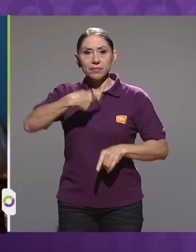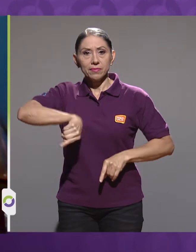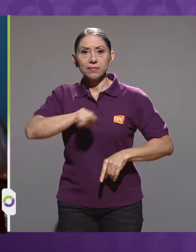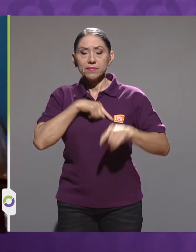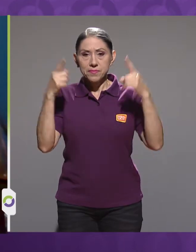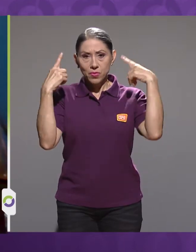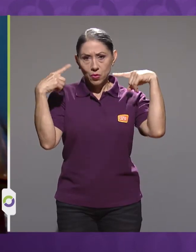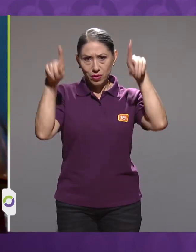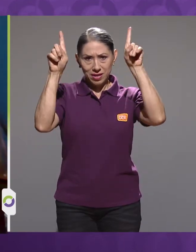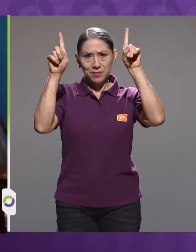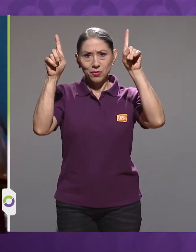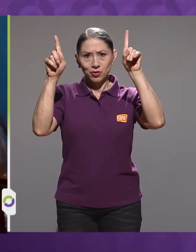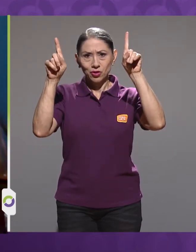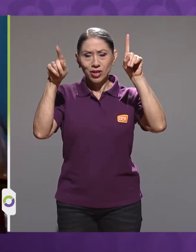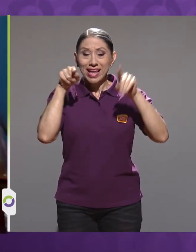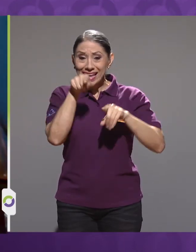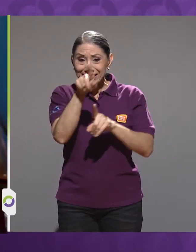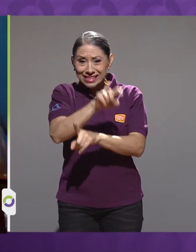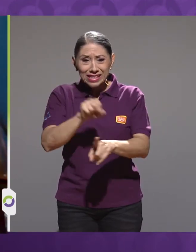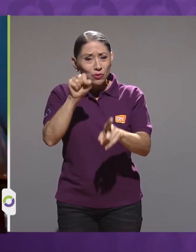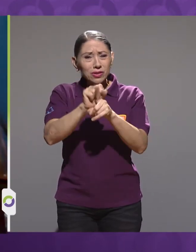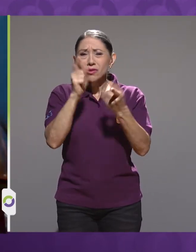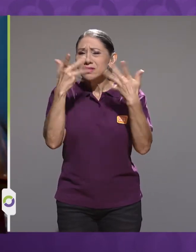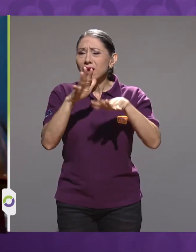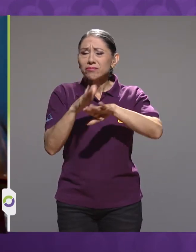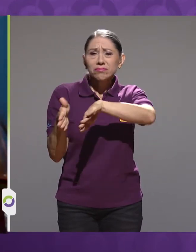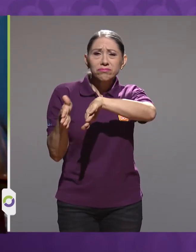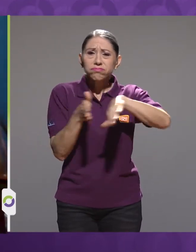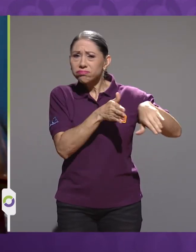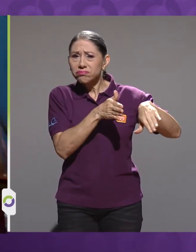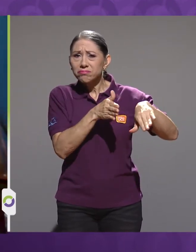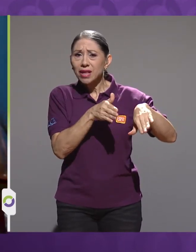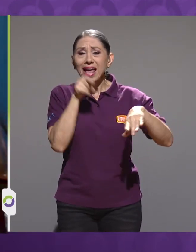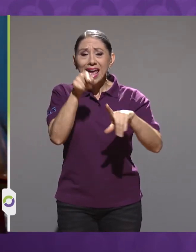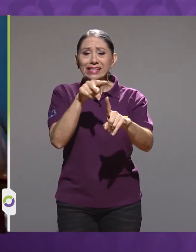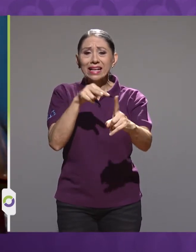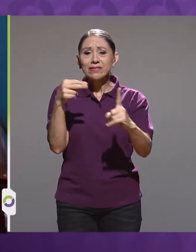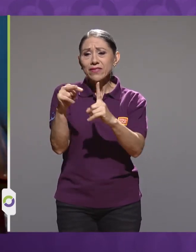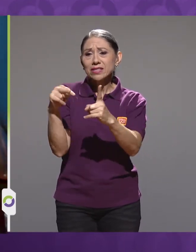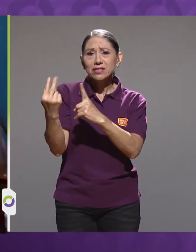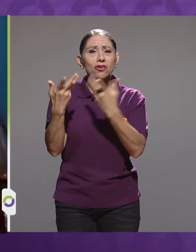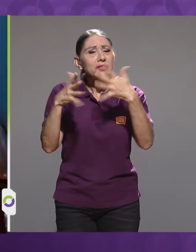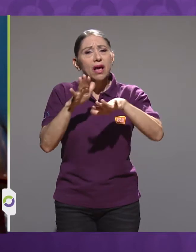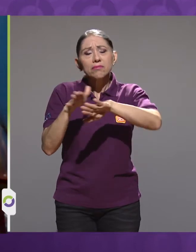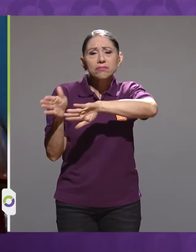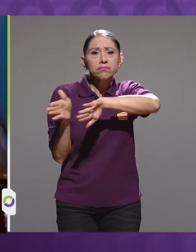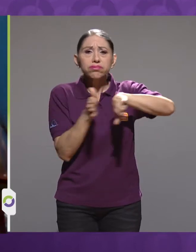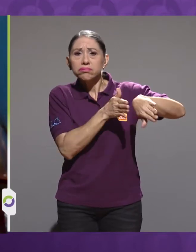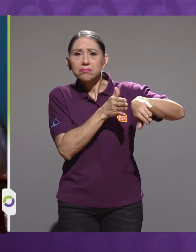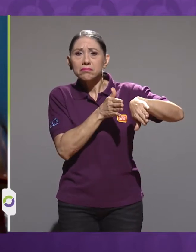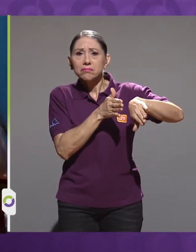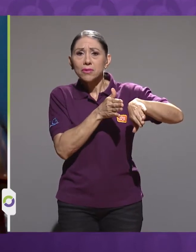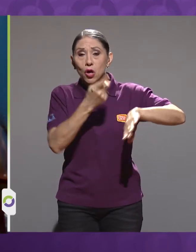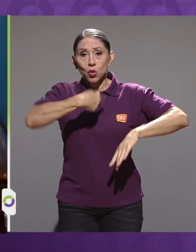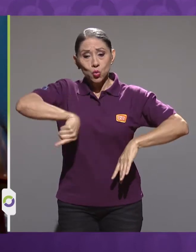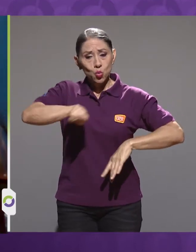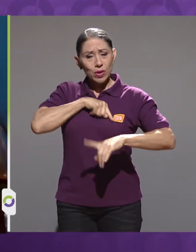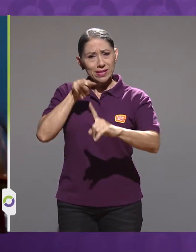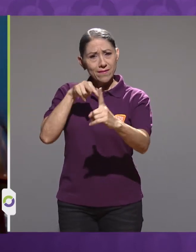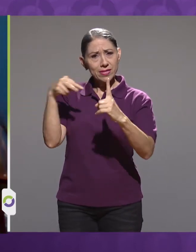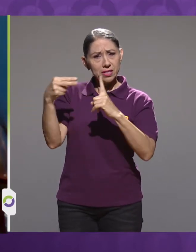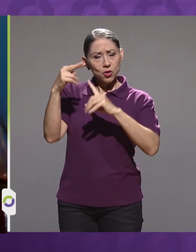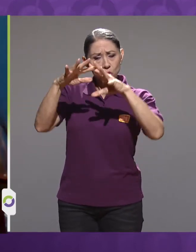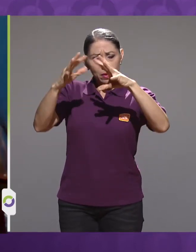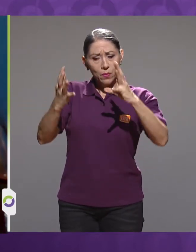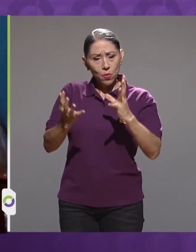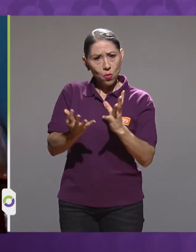que logremos romper esos esquemas, romper esos paradigmas desde la concepción, digamos, de mundo que tenemos